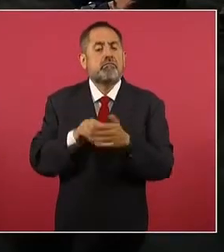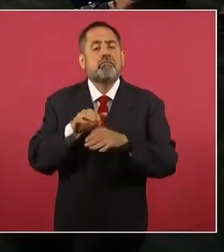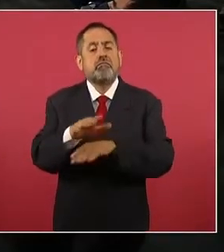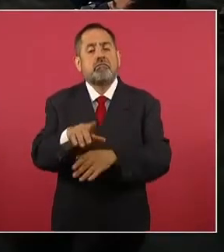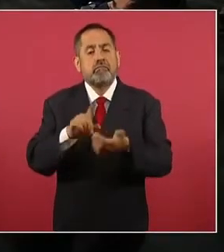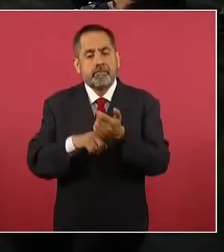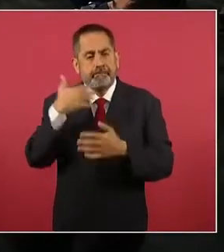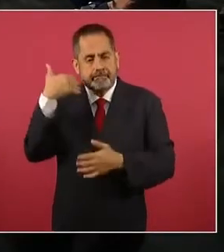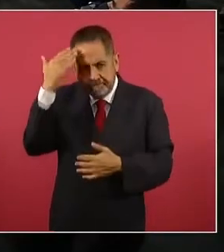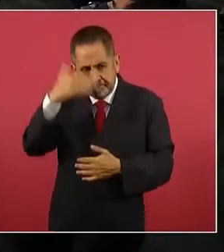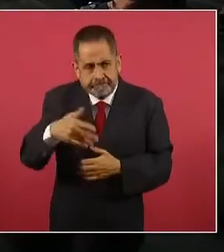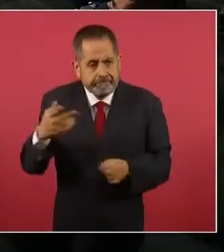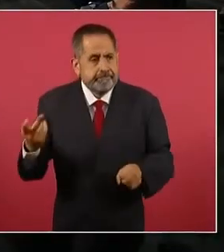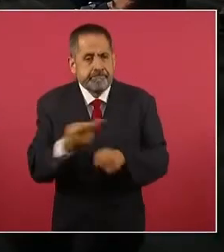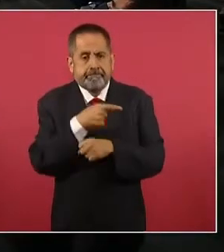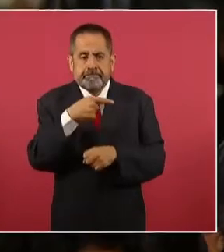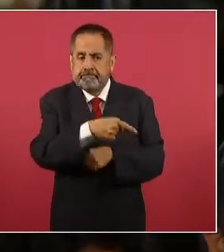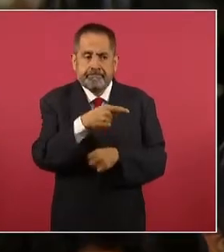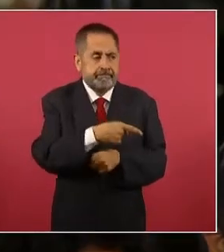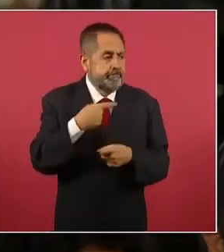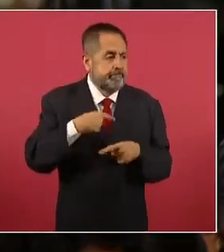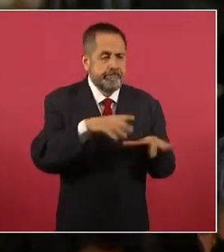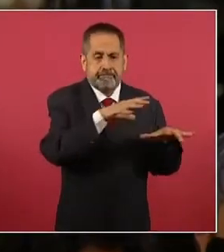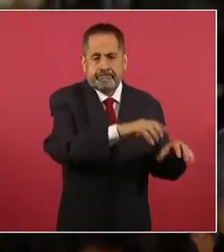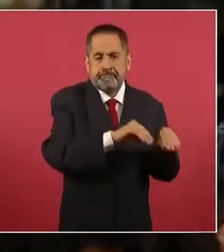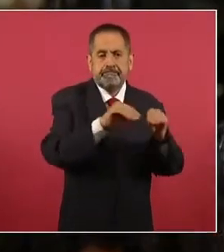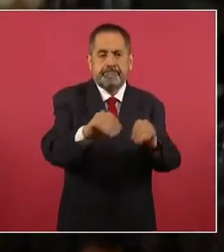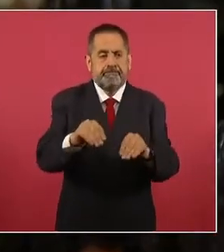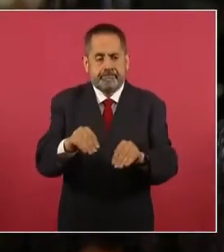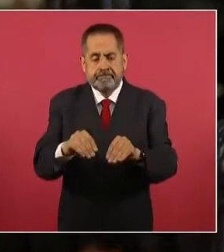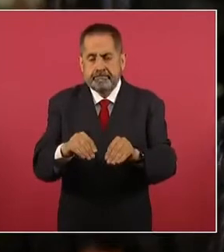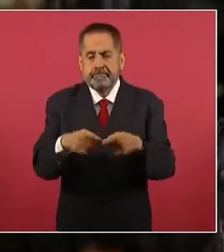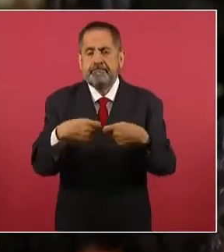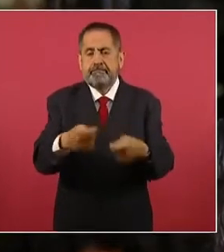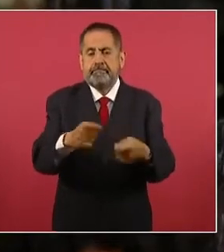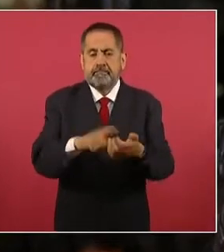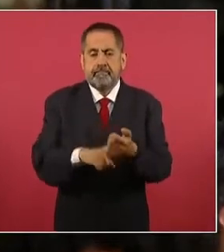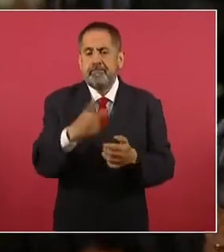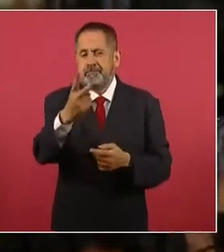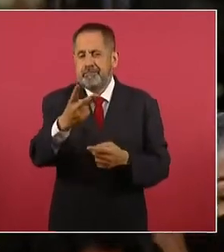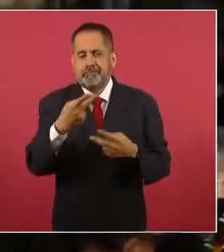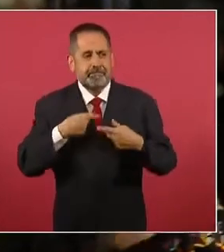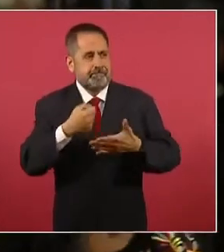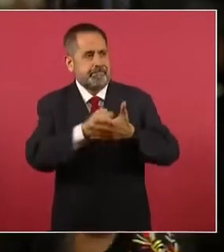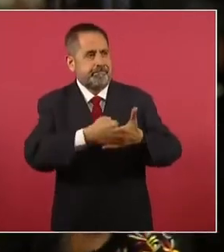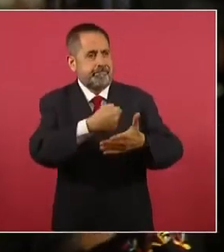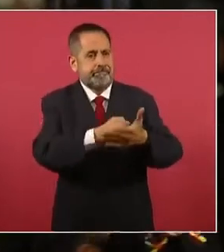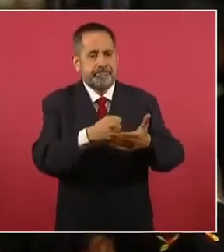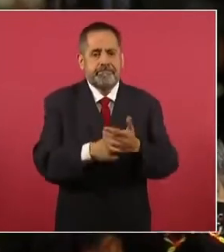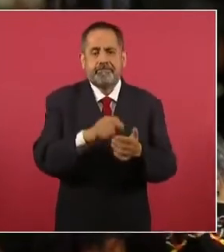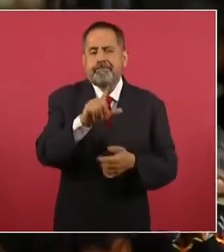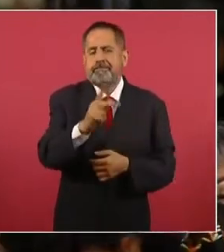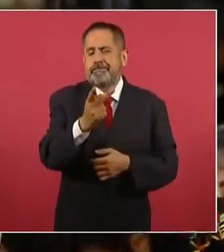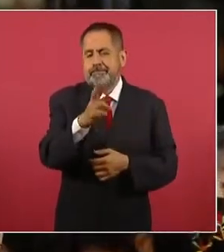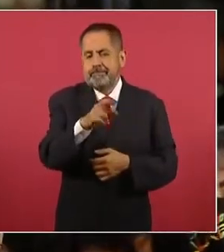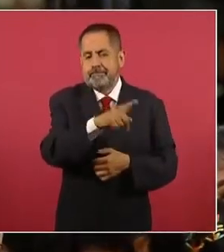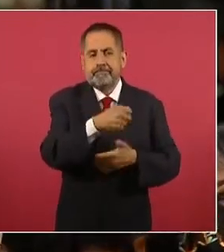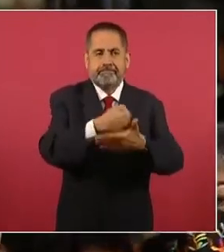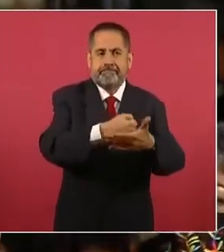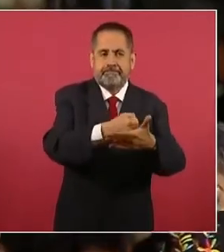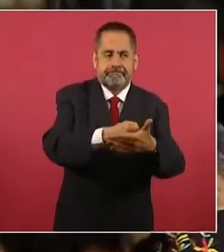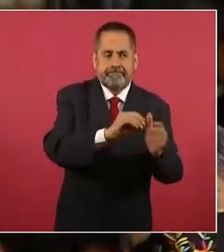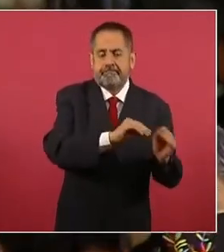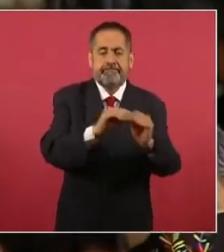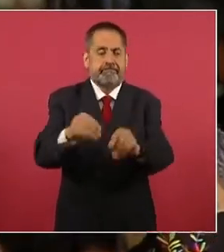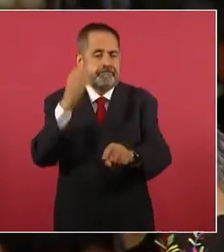para poder saber qué fue lo que ocurrió con estos dos luchadores sociales integrantes del EPR, que más allá de que se hubieran